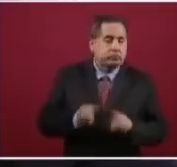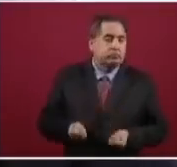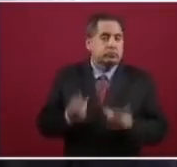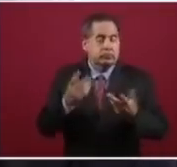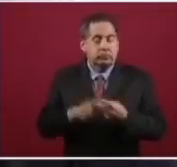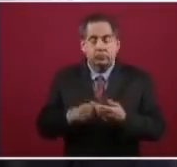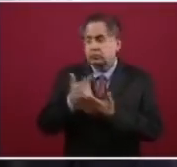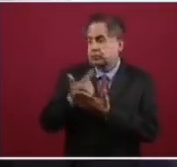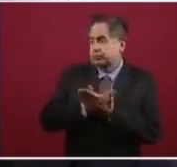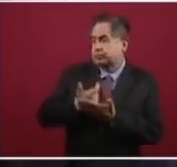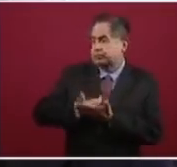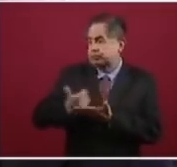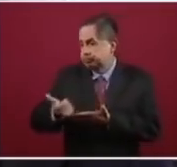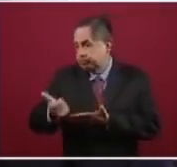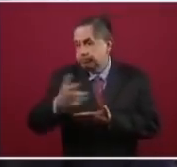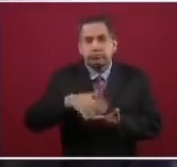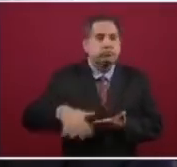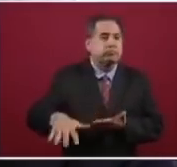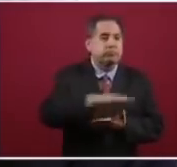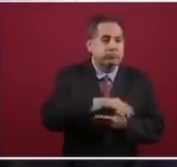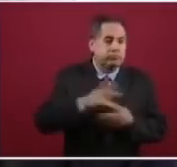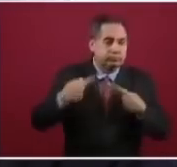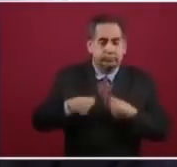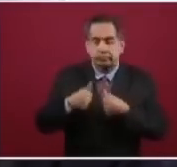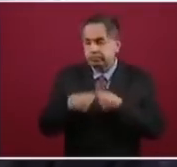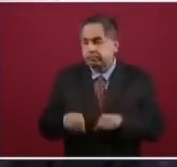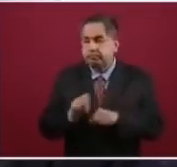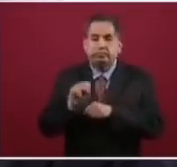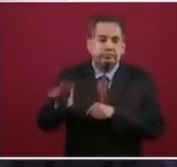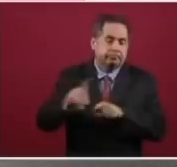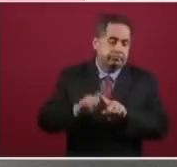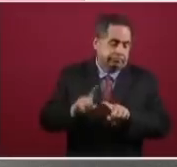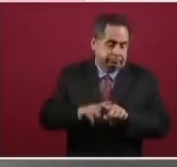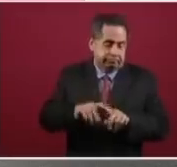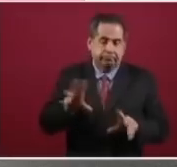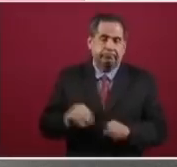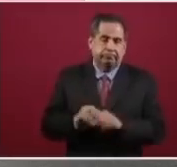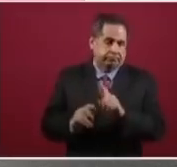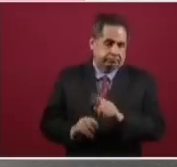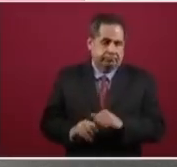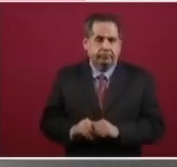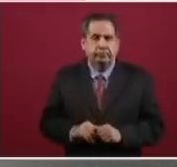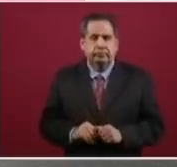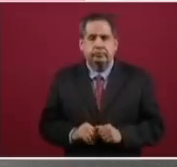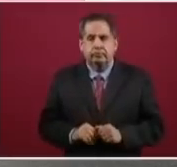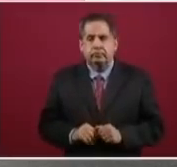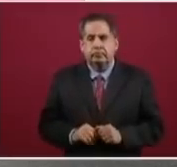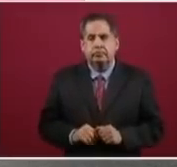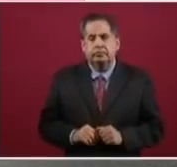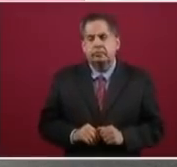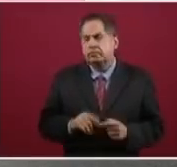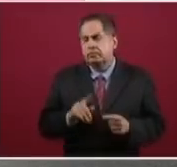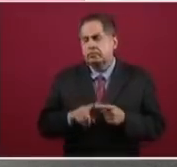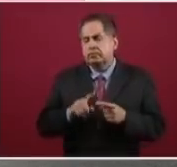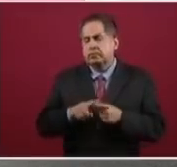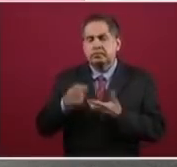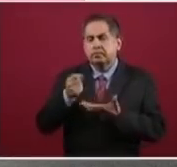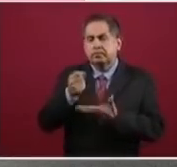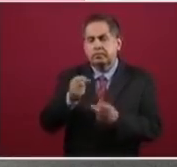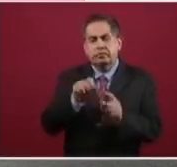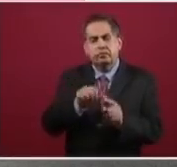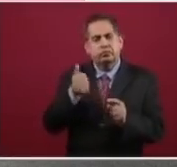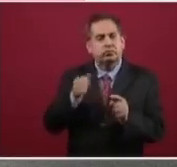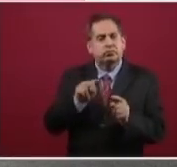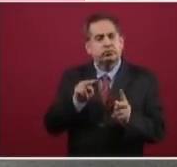se gasta en nómina cuánto se gasta en subsidios en transferencias en inversión etcétera podemos hacer una pregunta para ver el presupuesto desde